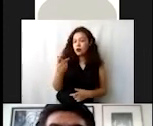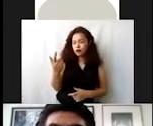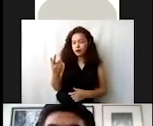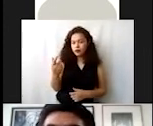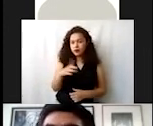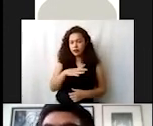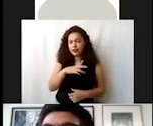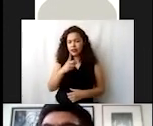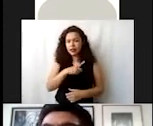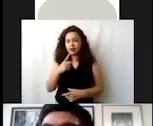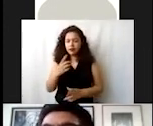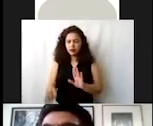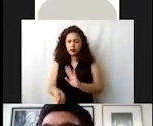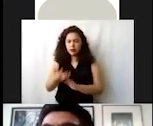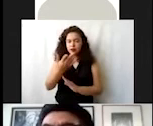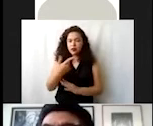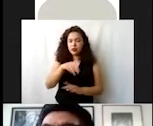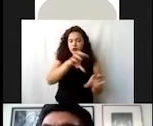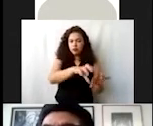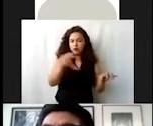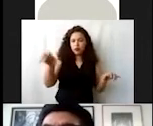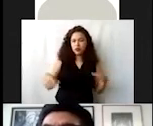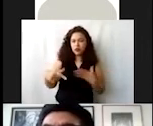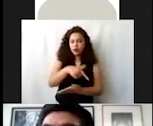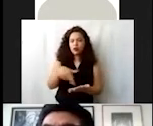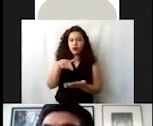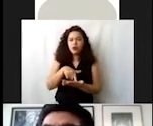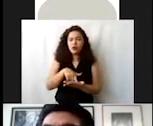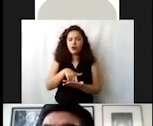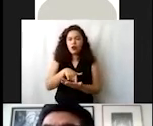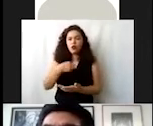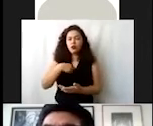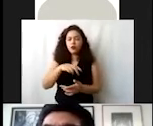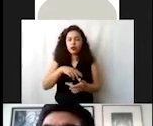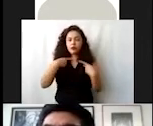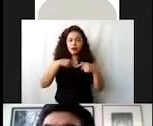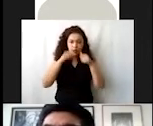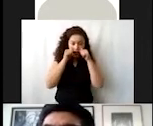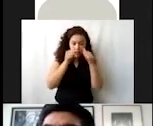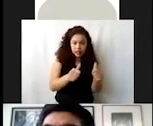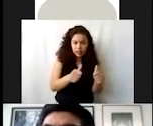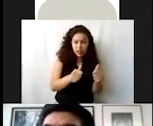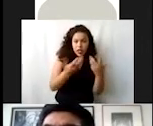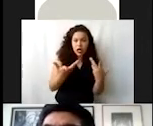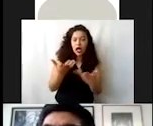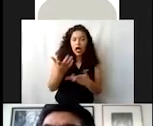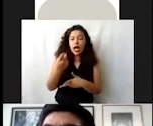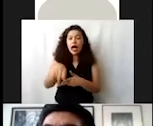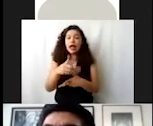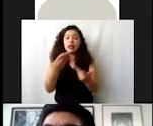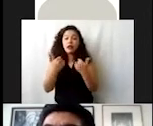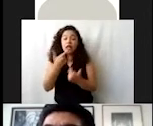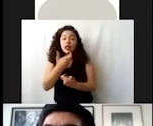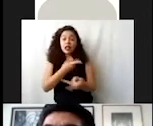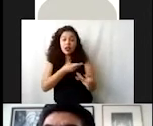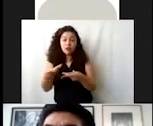como sucursal el lugar en donde atendemos a nuestra población, aunque ahí no hay movimiento de dinero, es decir, las cuotas,